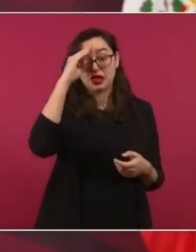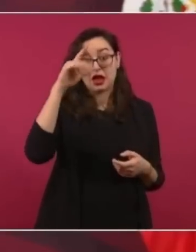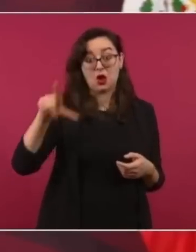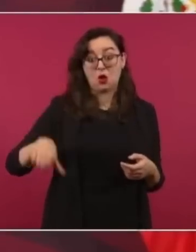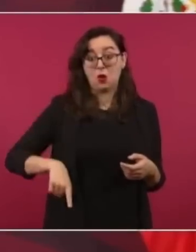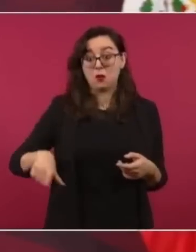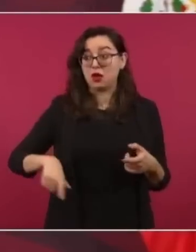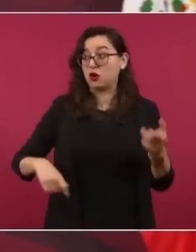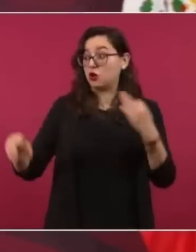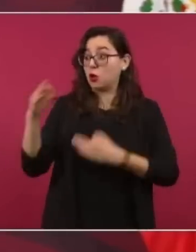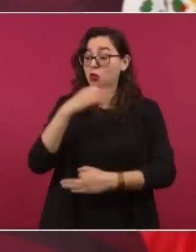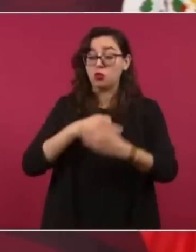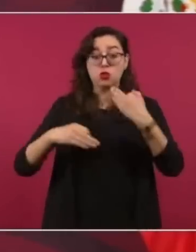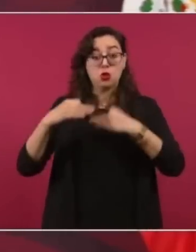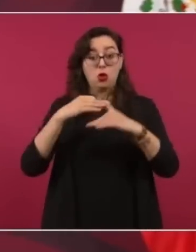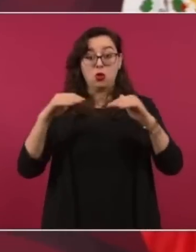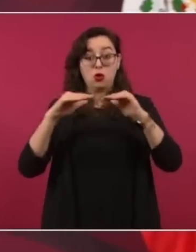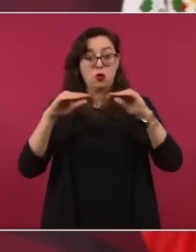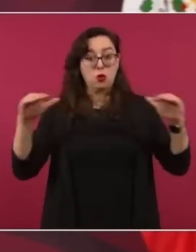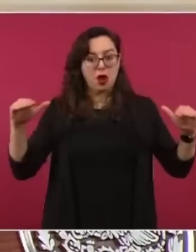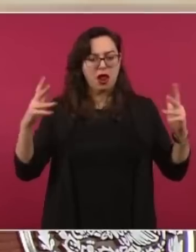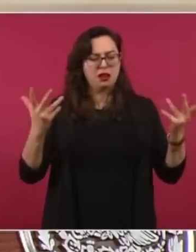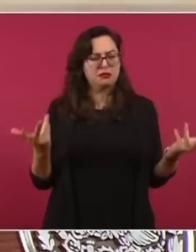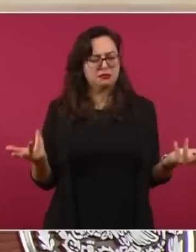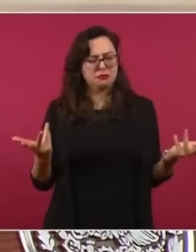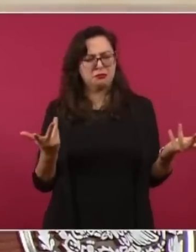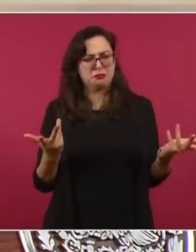lo de siempre del conservadurismo,